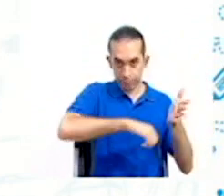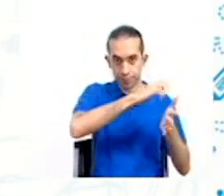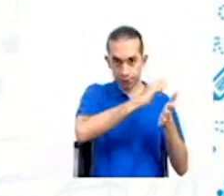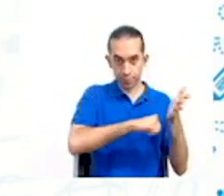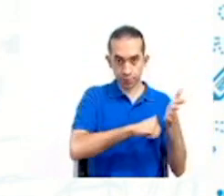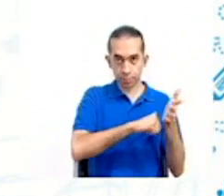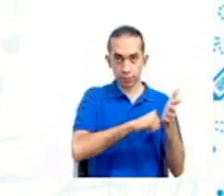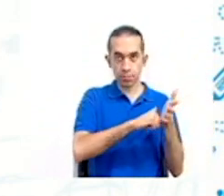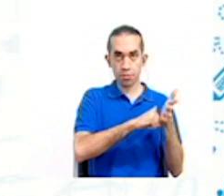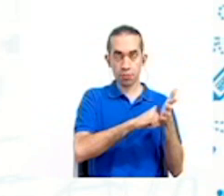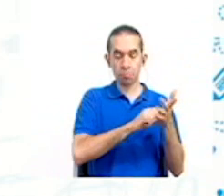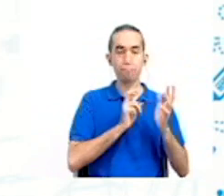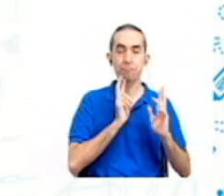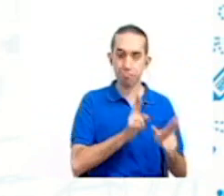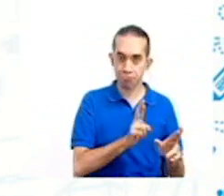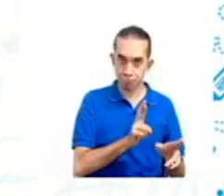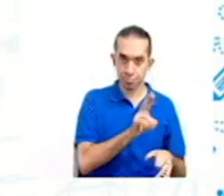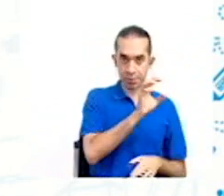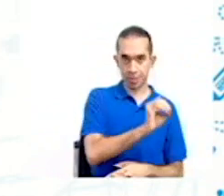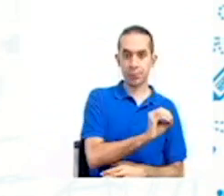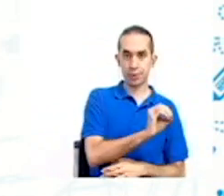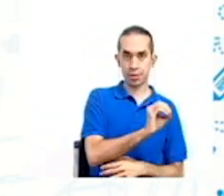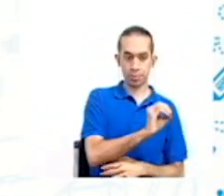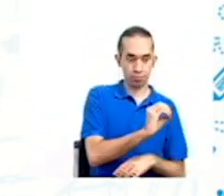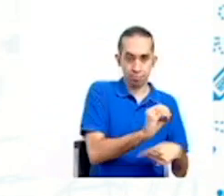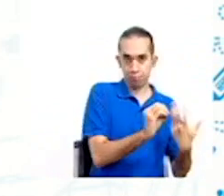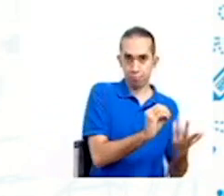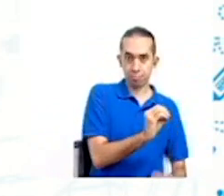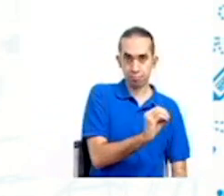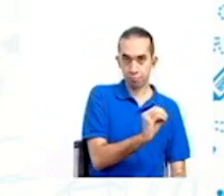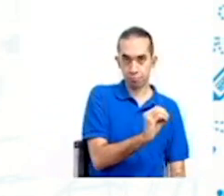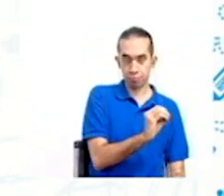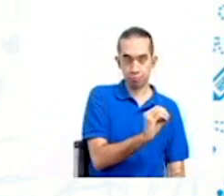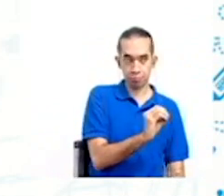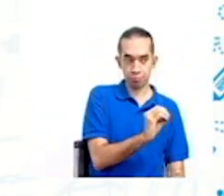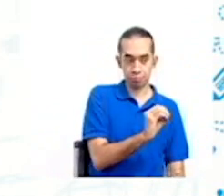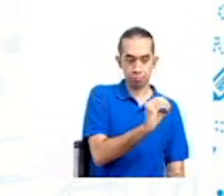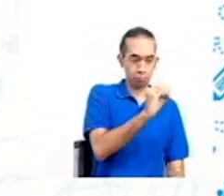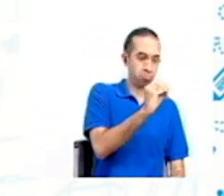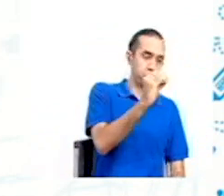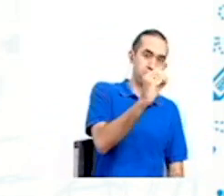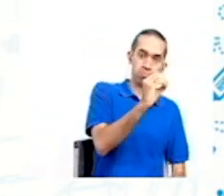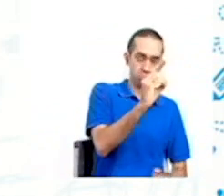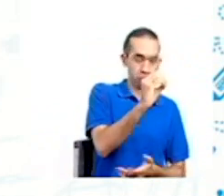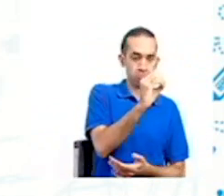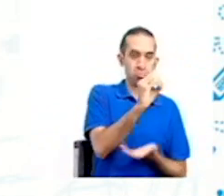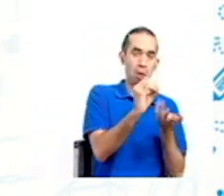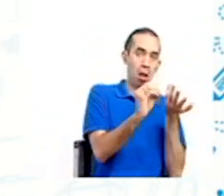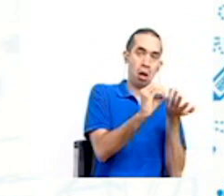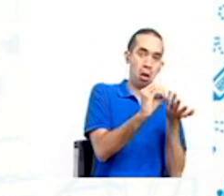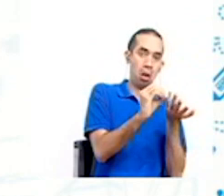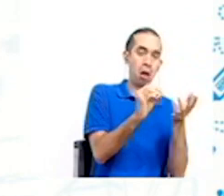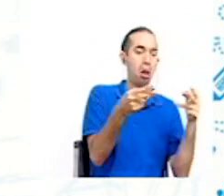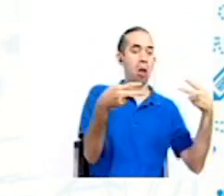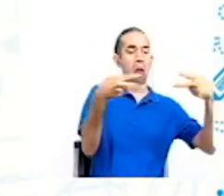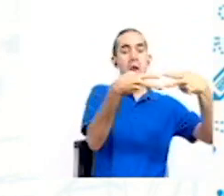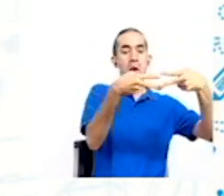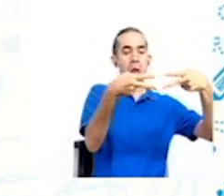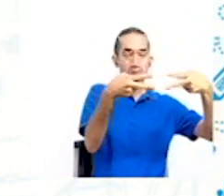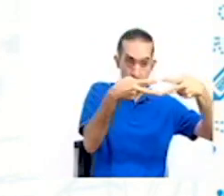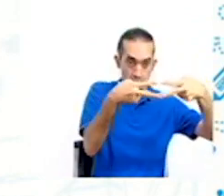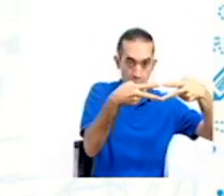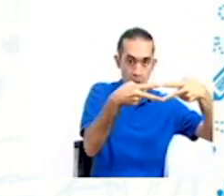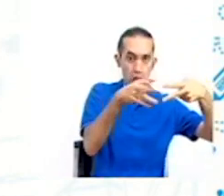ok, es 0 la diferencia entre ellos. Como el valor es 0, yo puedo decir que su enlace es covalente no